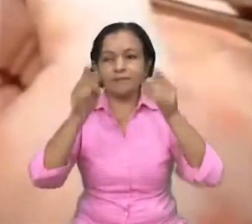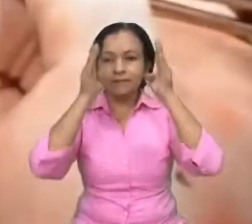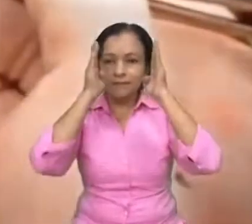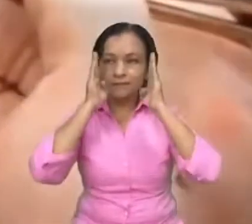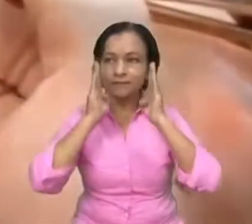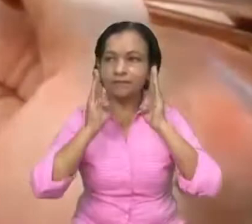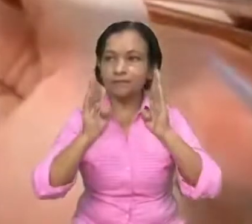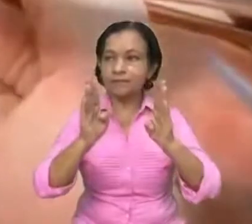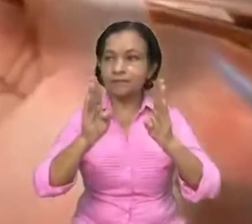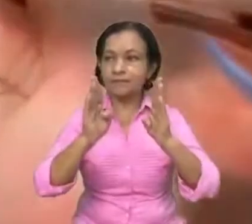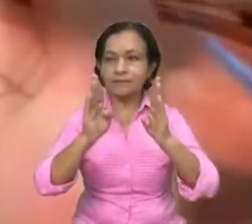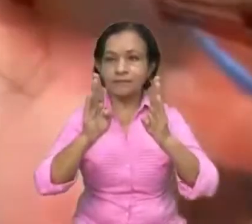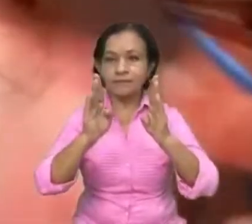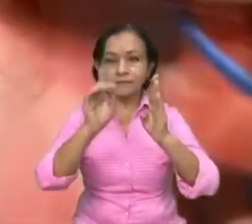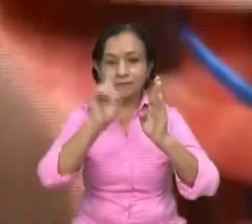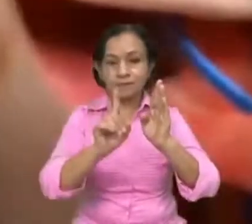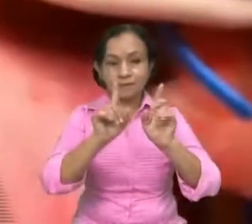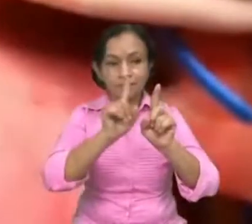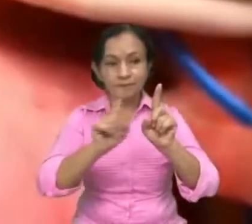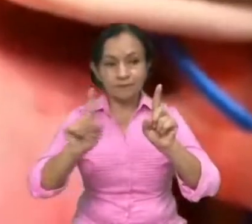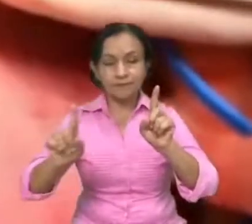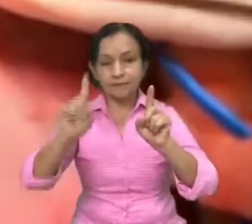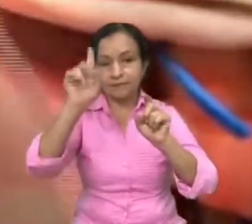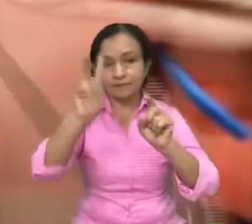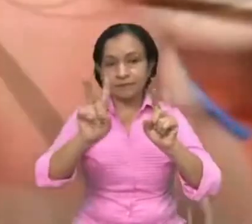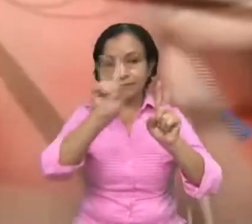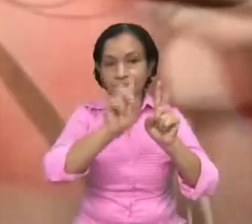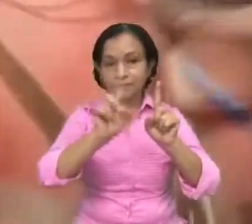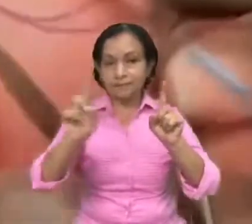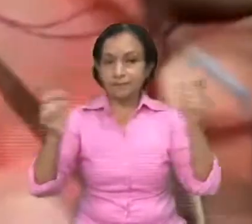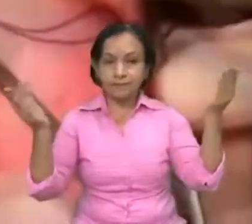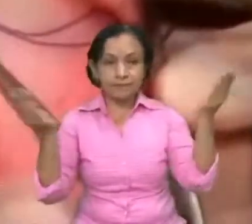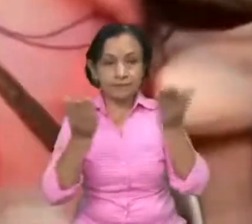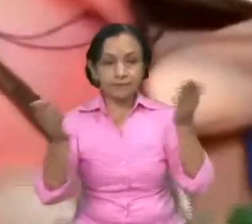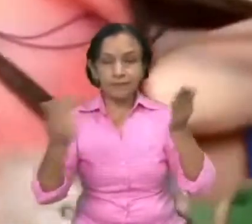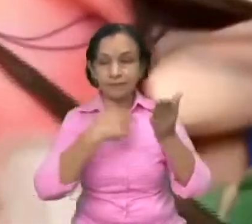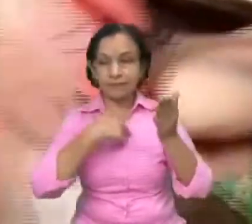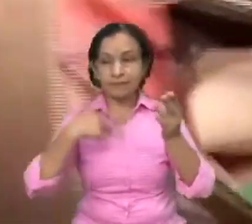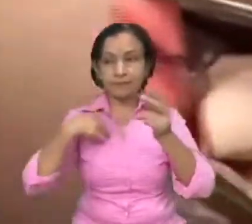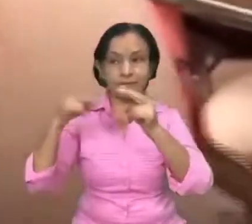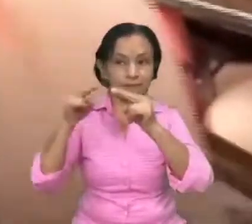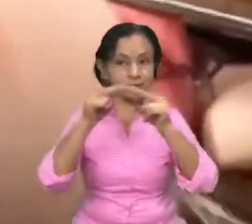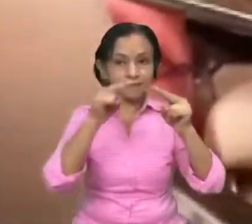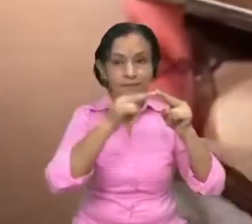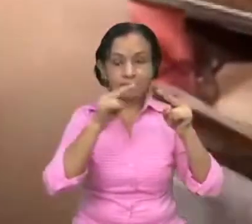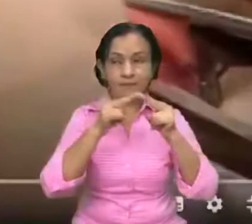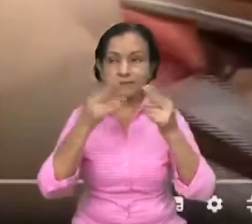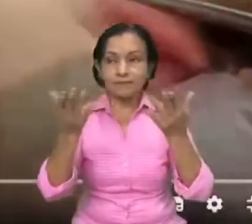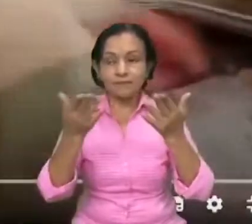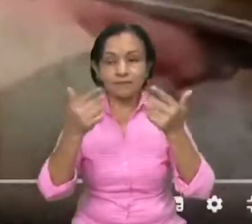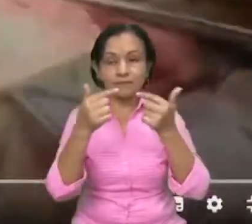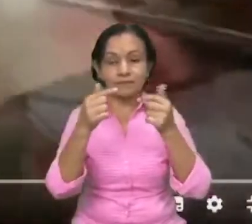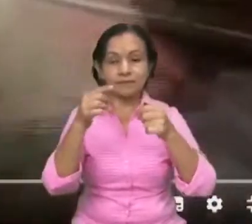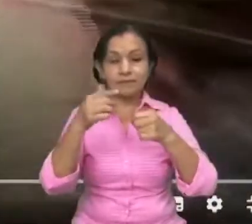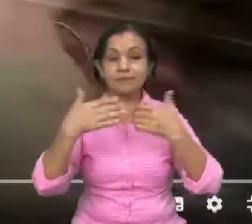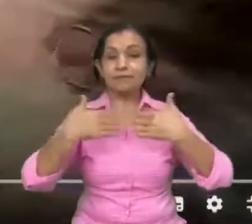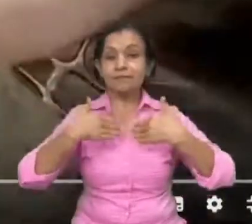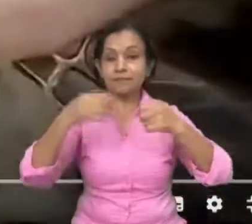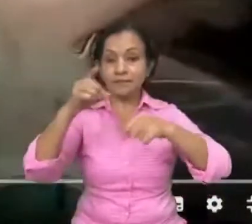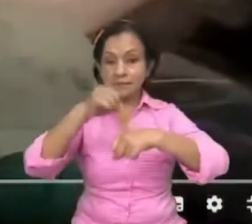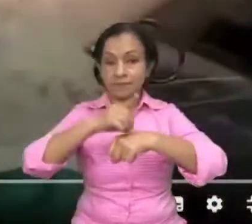la atención desde el primer nivel hasta el segundo nivel. Cómo se articula que el brigadista de